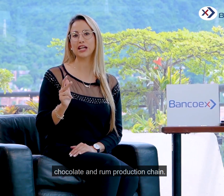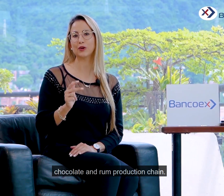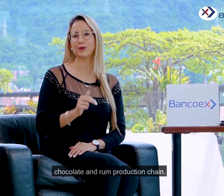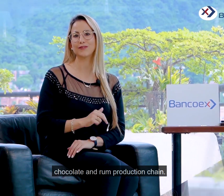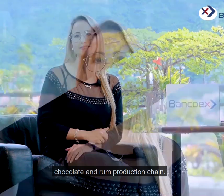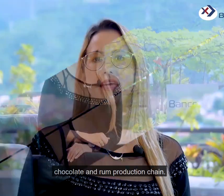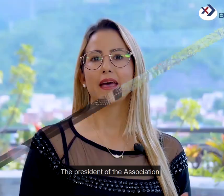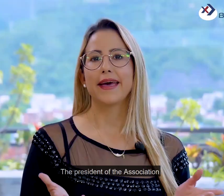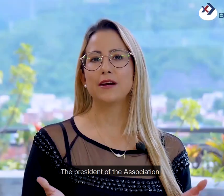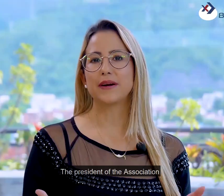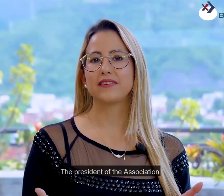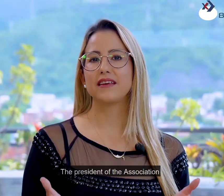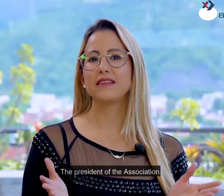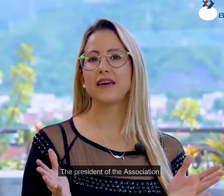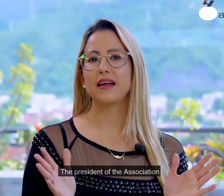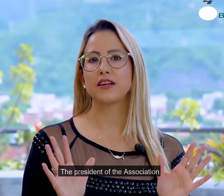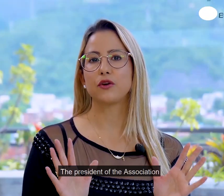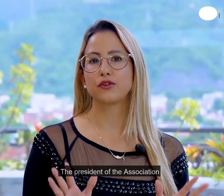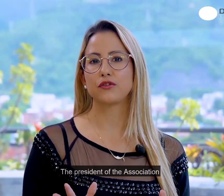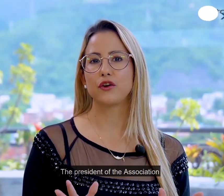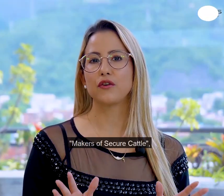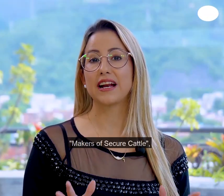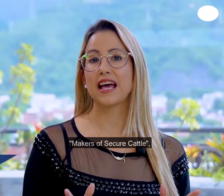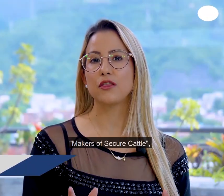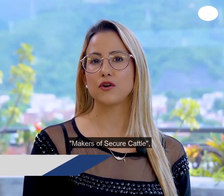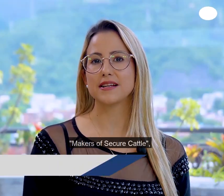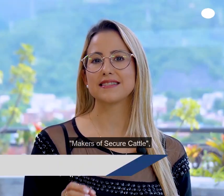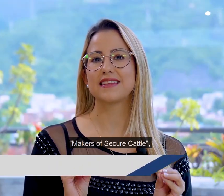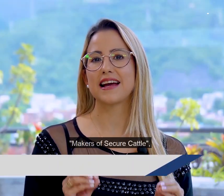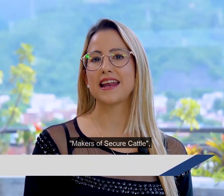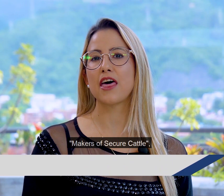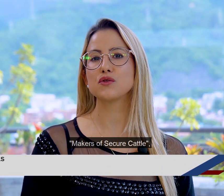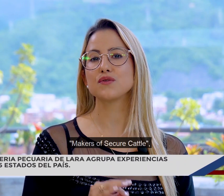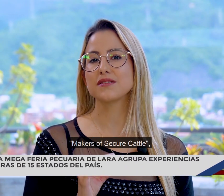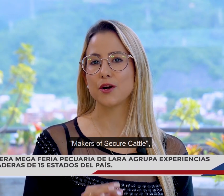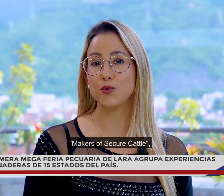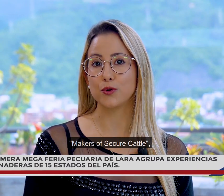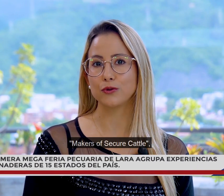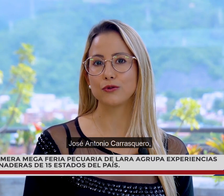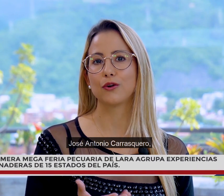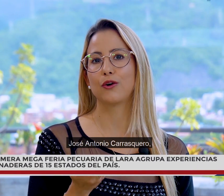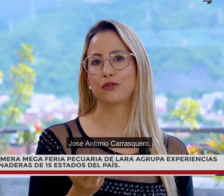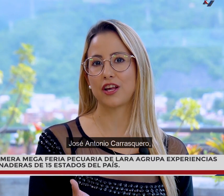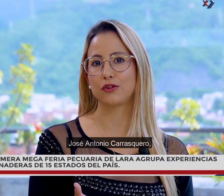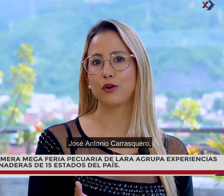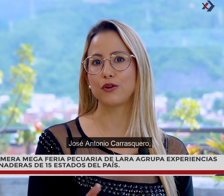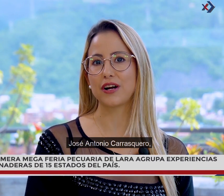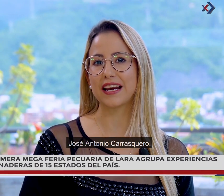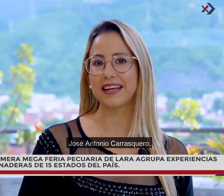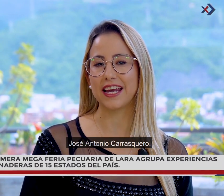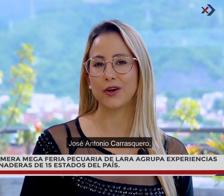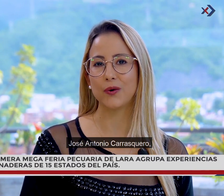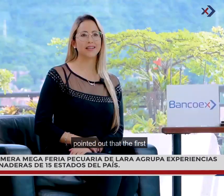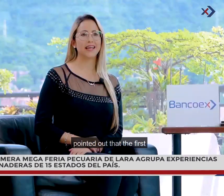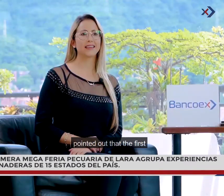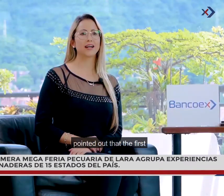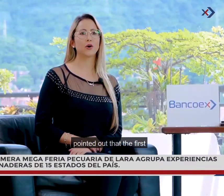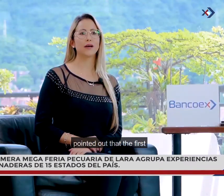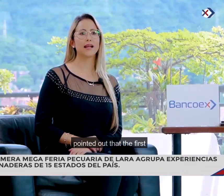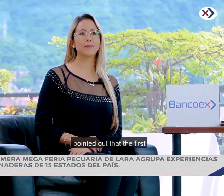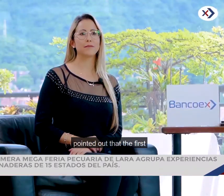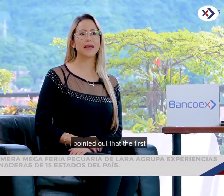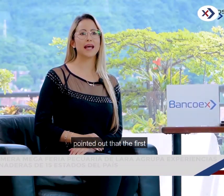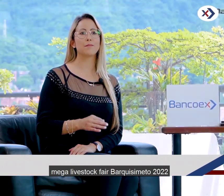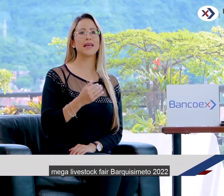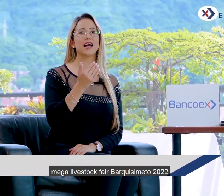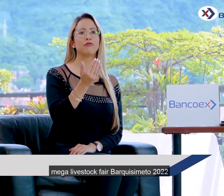chocolate y ron. El presidente de la Asociación Creadores de Ganados Seguros, José Antonio Carrasquero, destacó